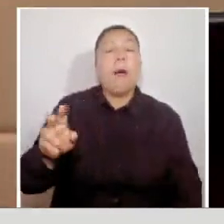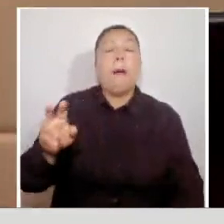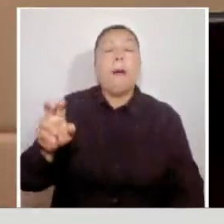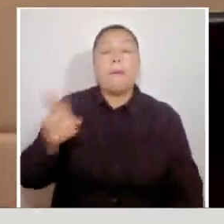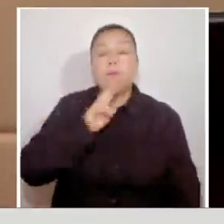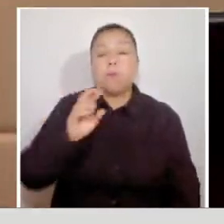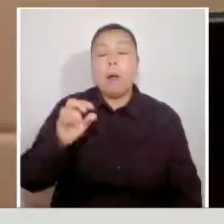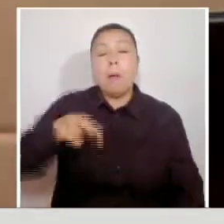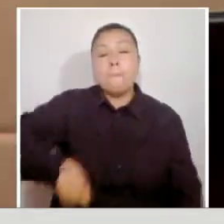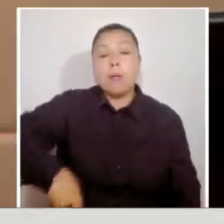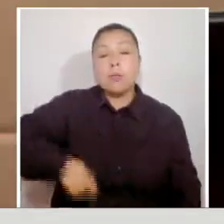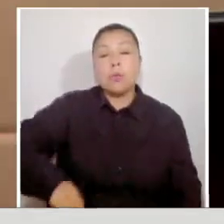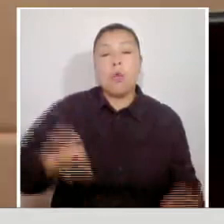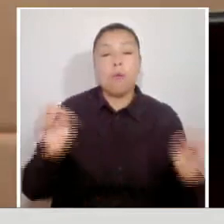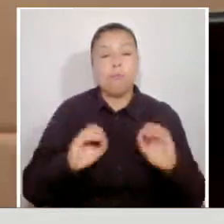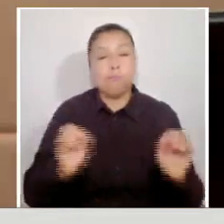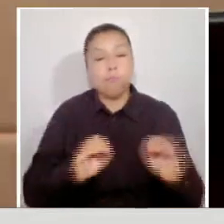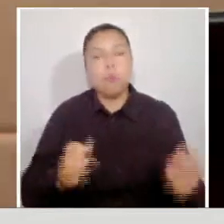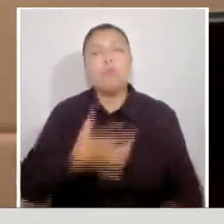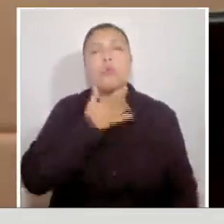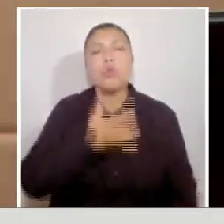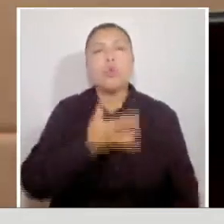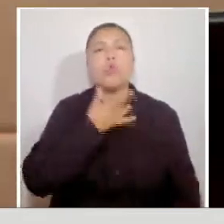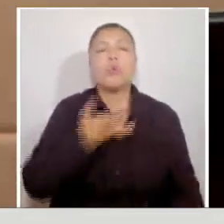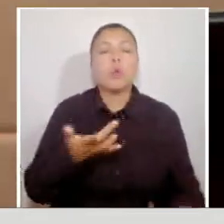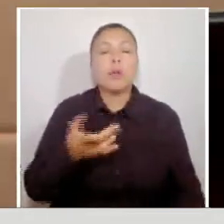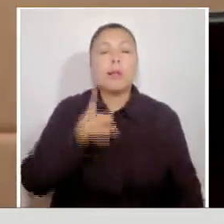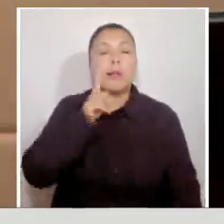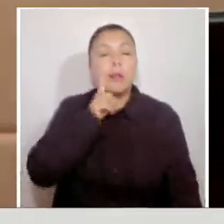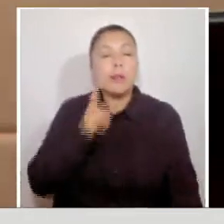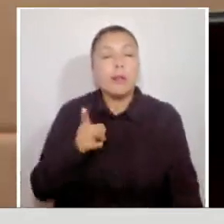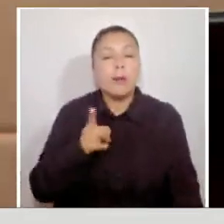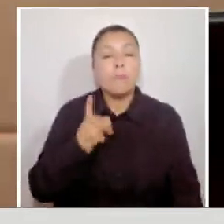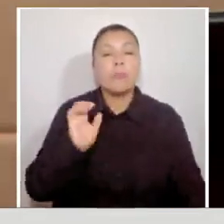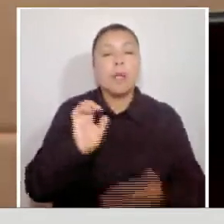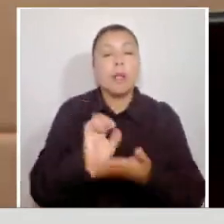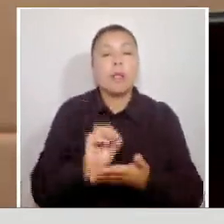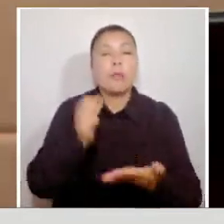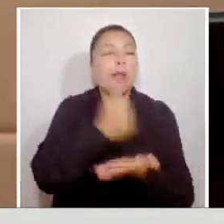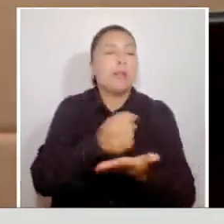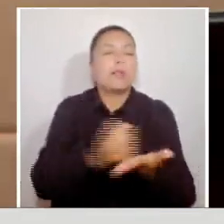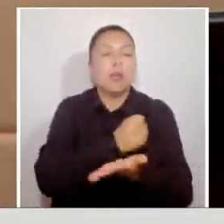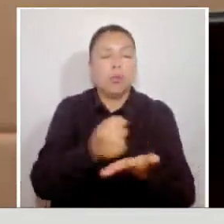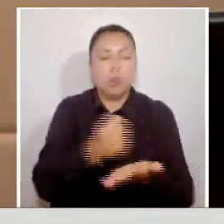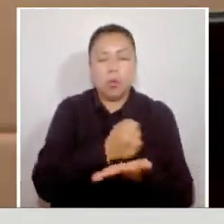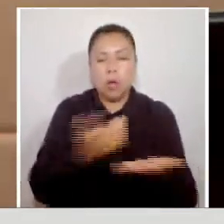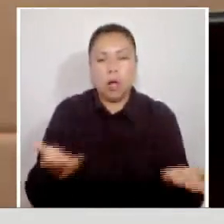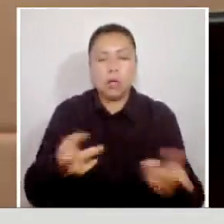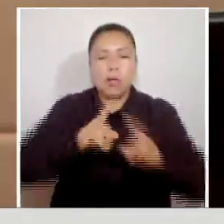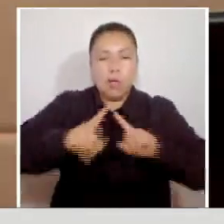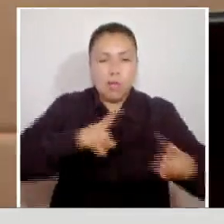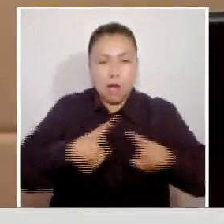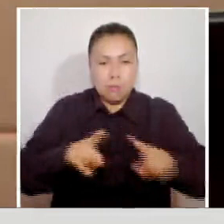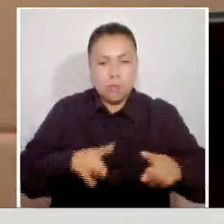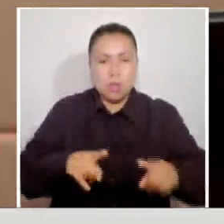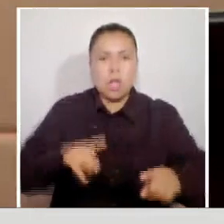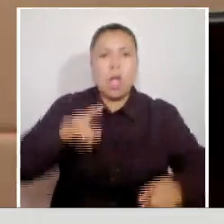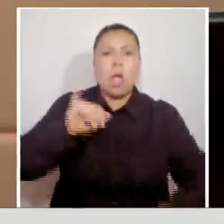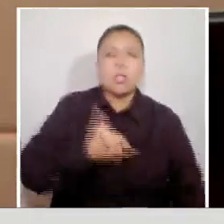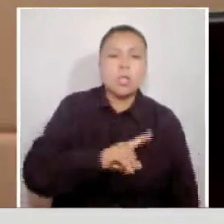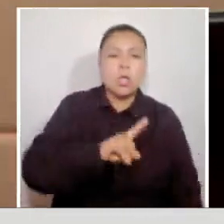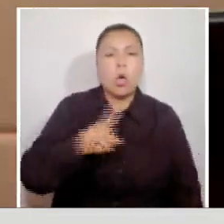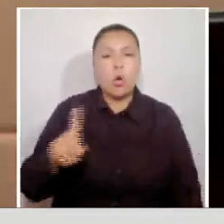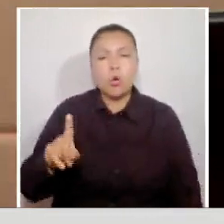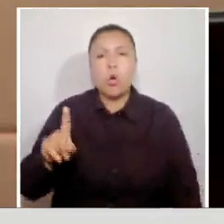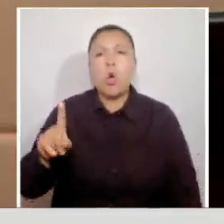Y por qué porque tenía una el estado esta burocracia que definir si realmente el daño de Matías